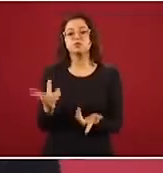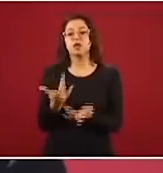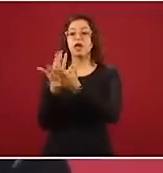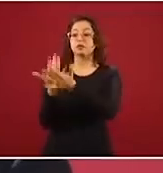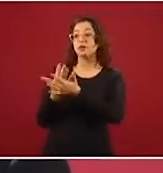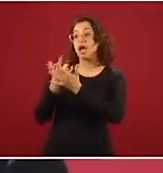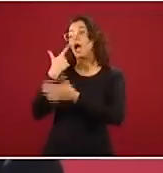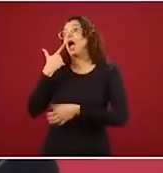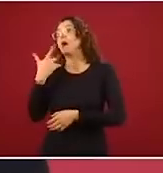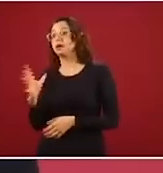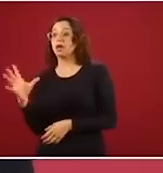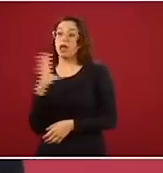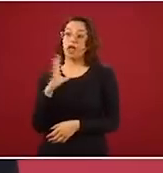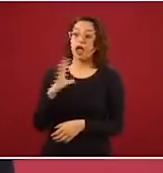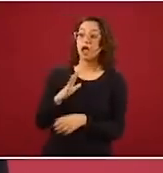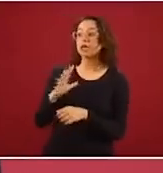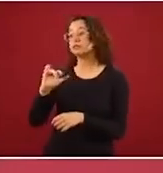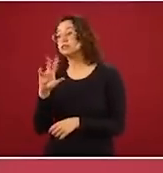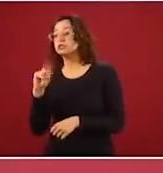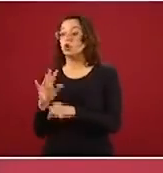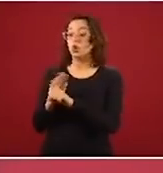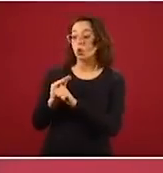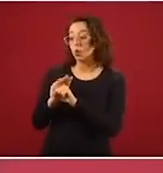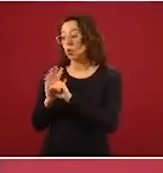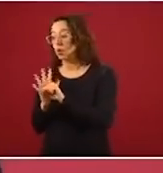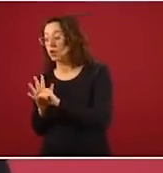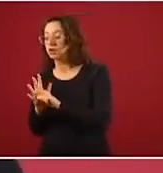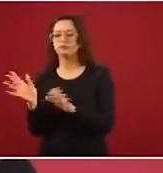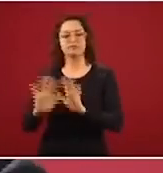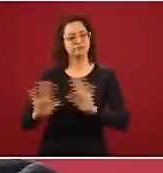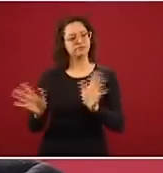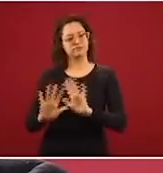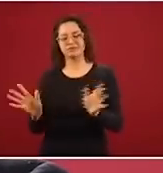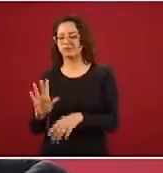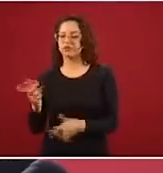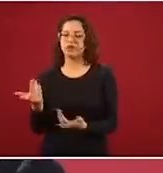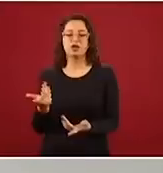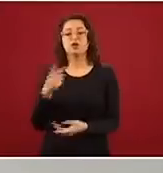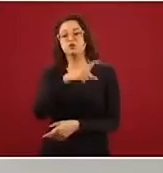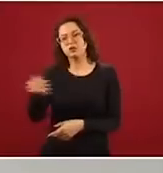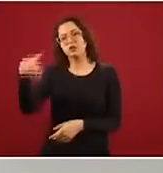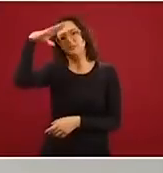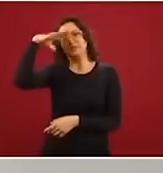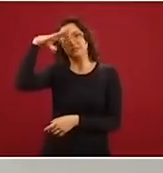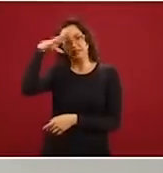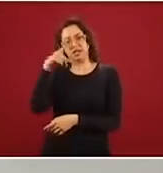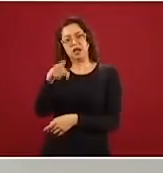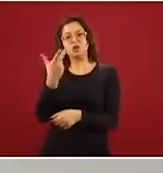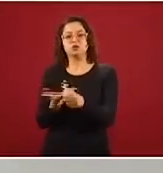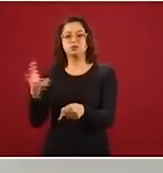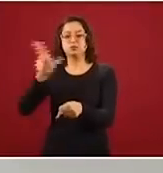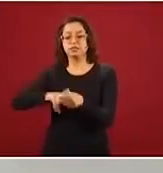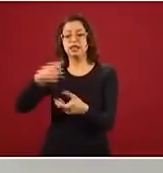esperar a la prueba diagnóstica. Entonces, que quede muy claro, no tengan la expectativa de que en las unidades clínicas para la atención de